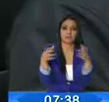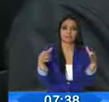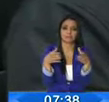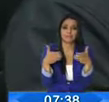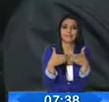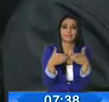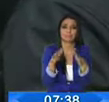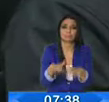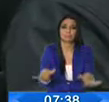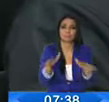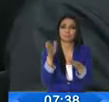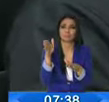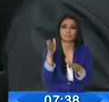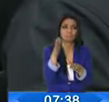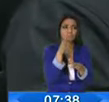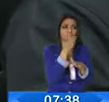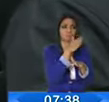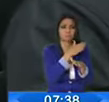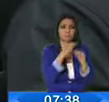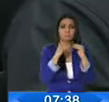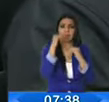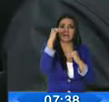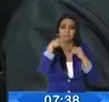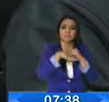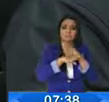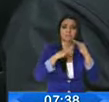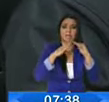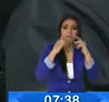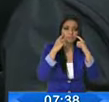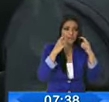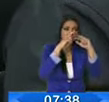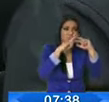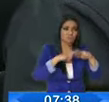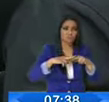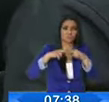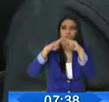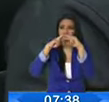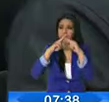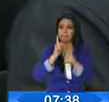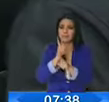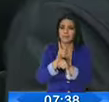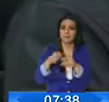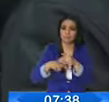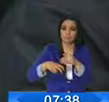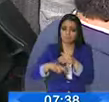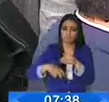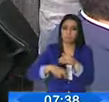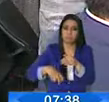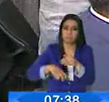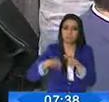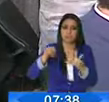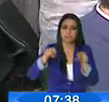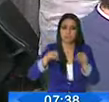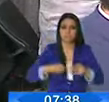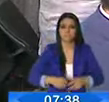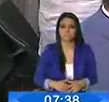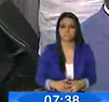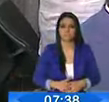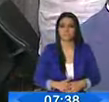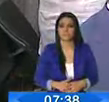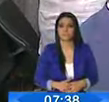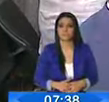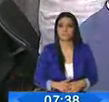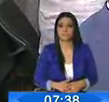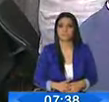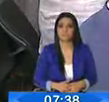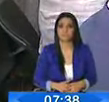en territorio principalmente las viviendas que se van a verificar la existencia o no de bocaminas informó andrea